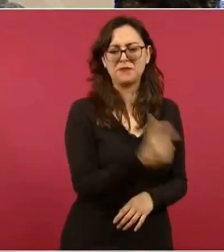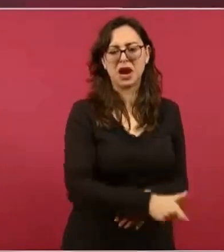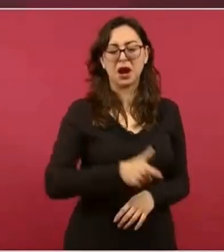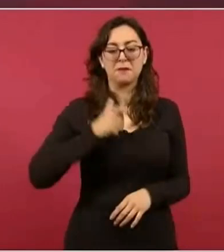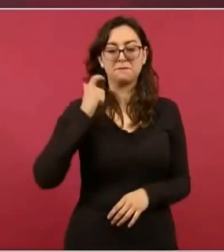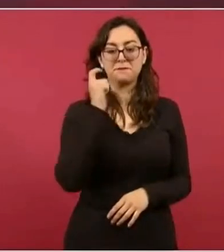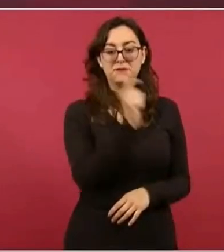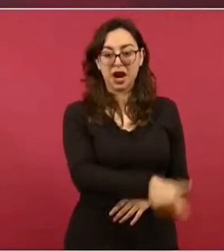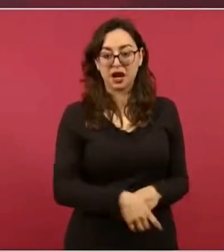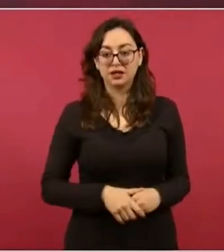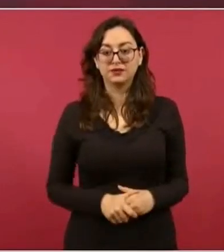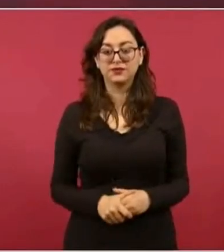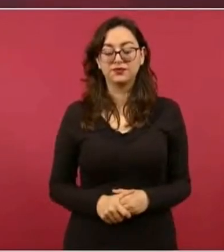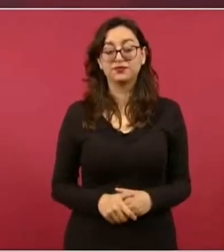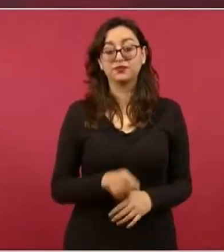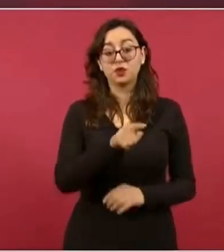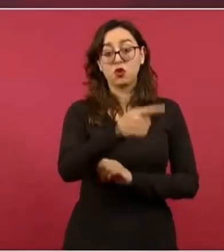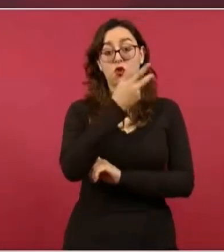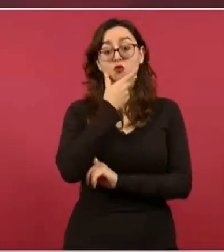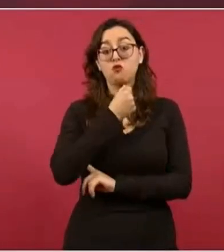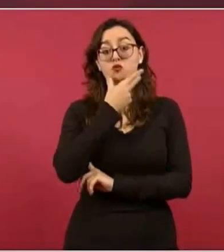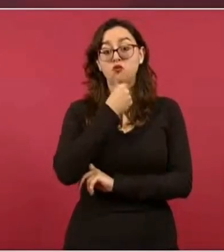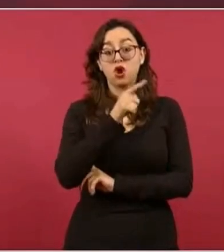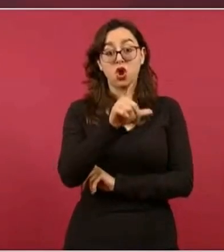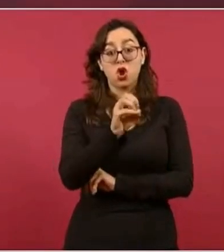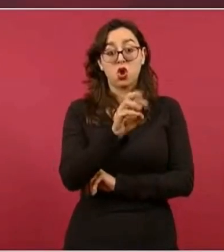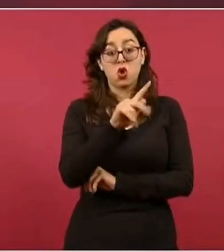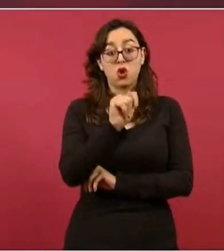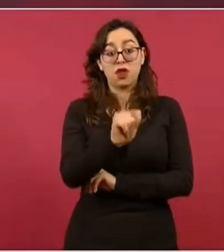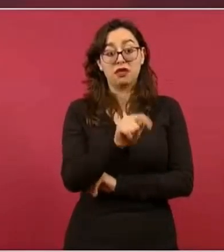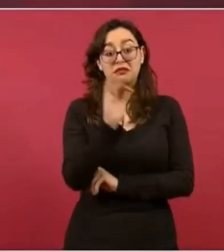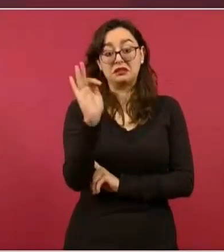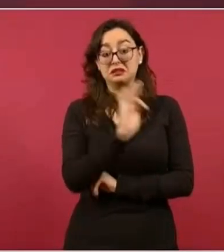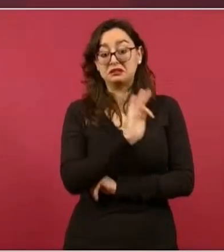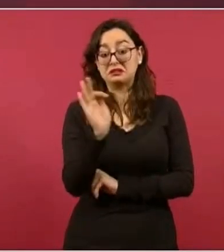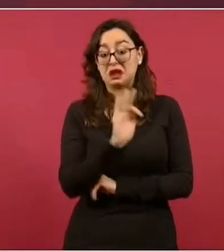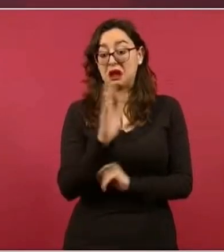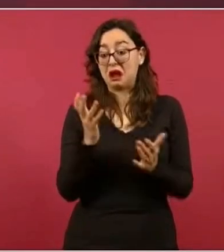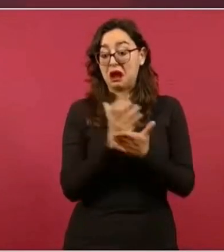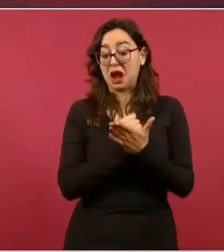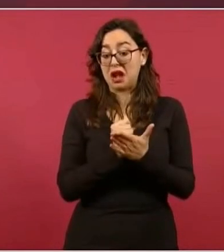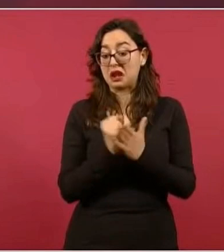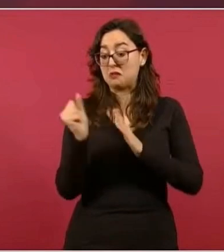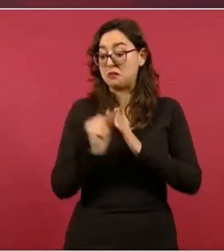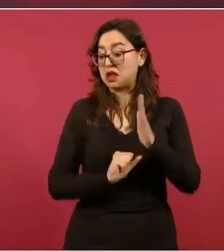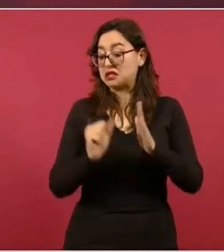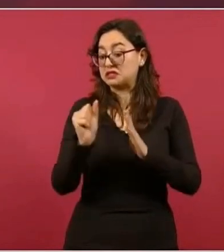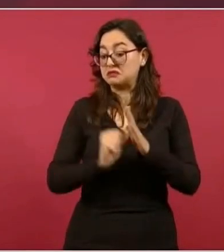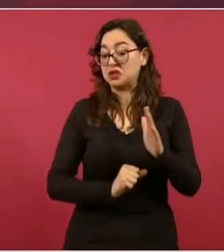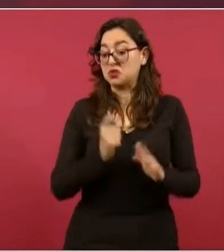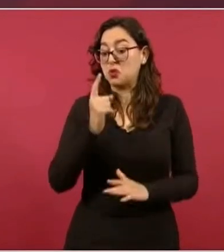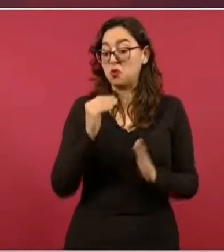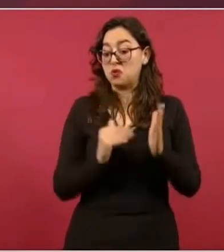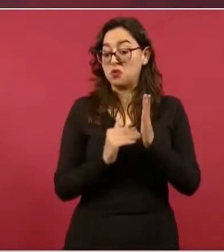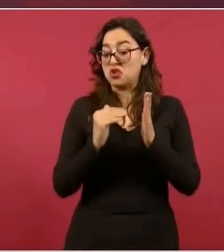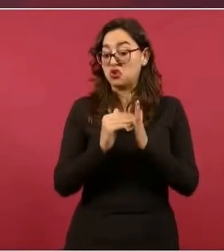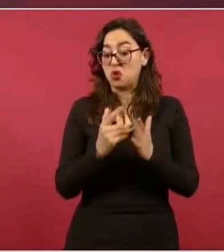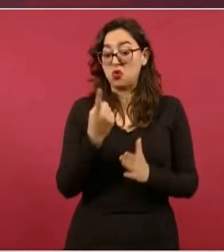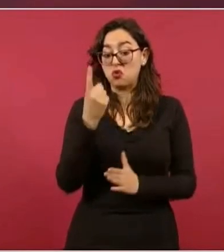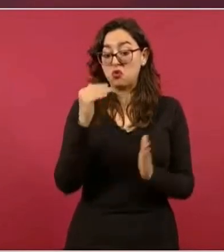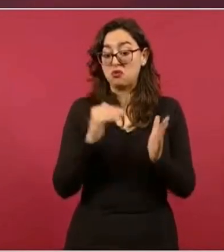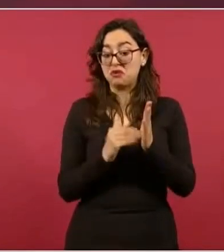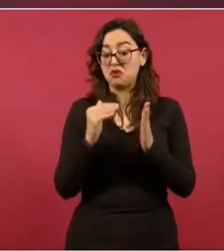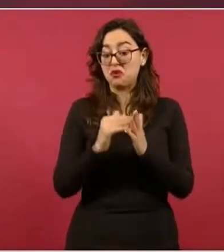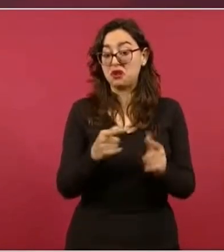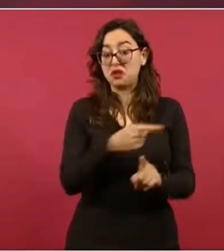Sí señor Loret debe de ganar Pues un millón un millón y medio de pesos al mes diez veces